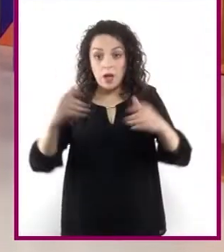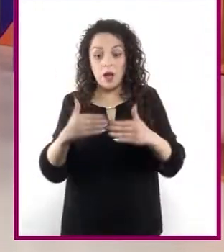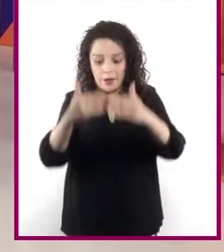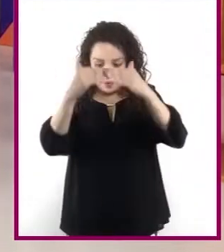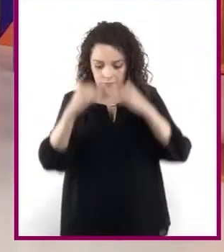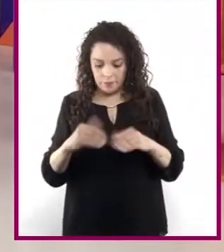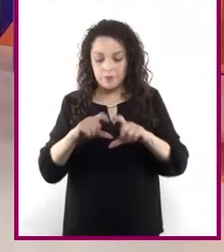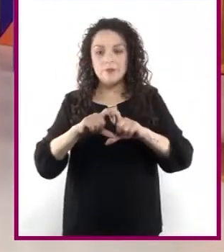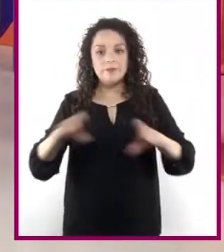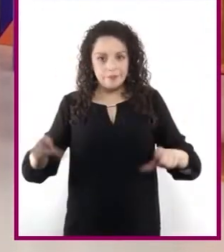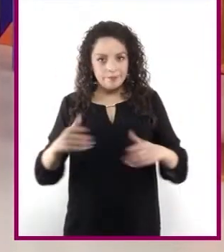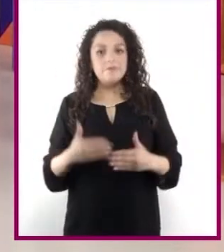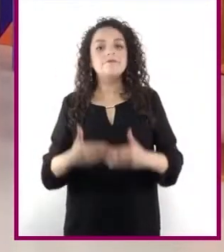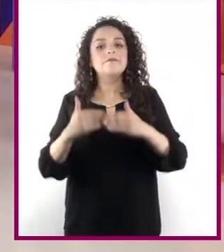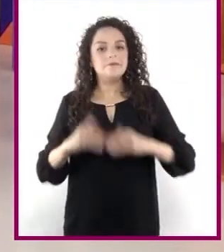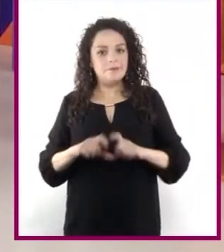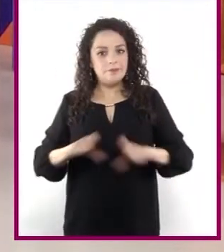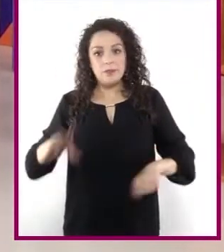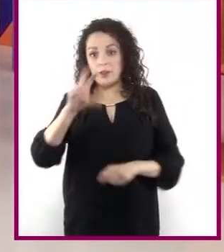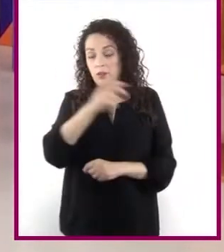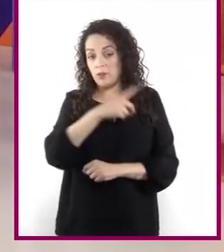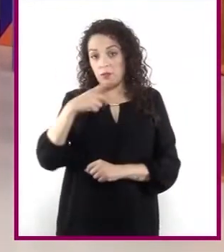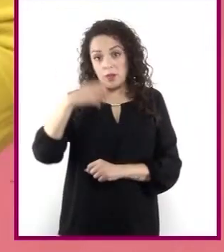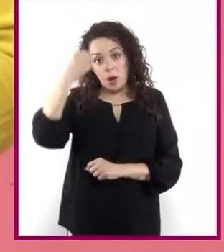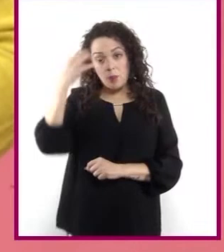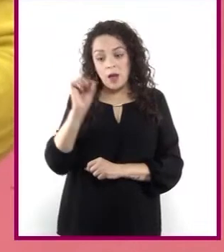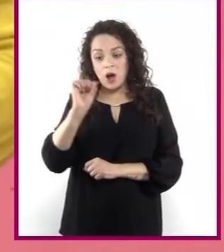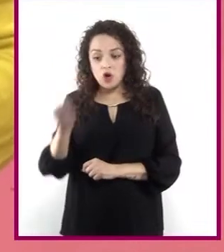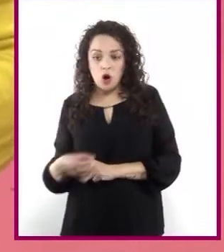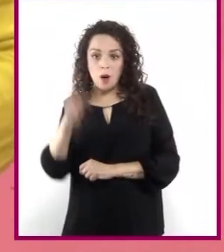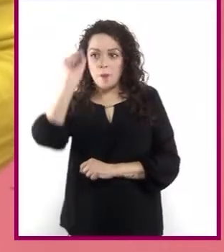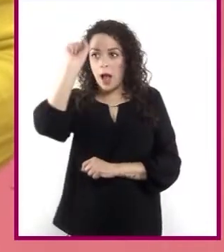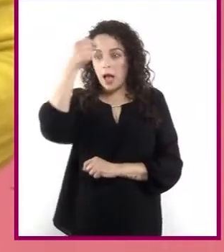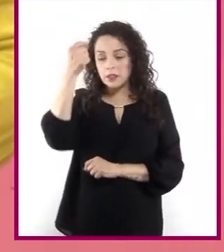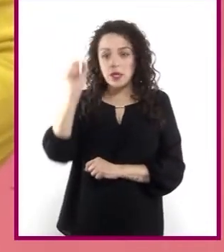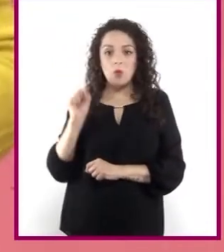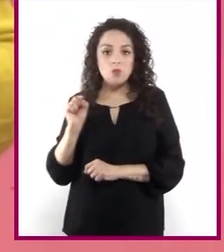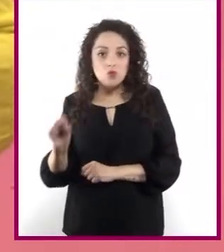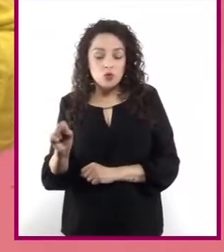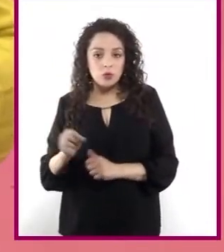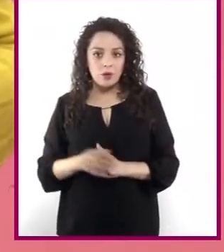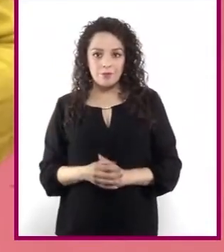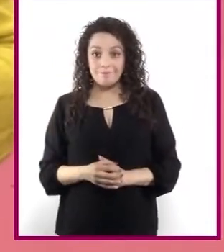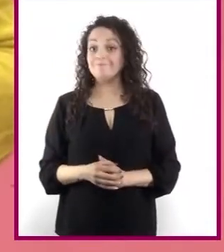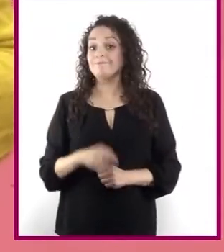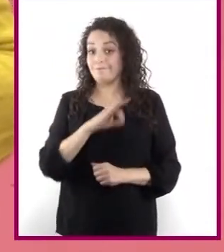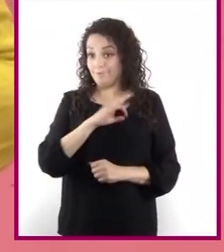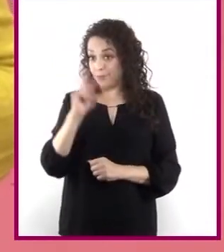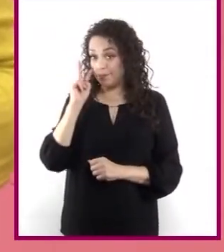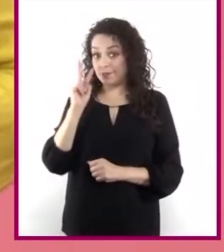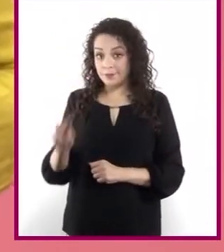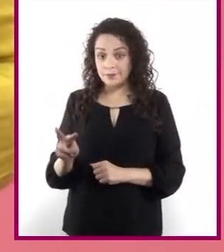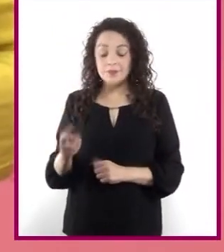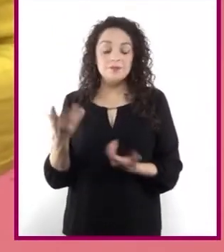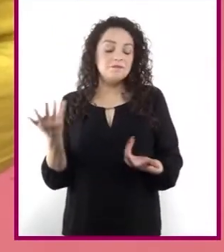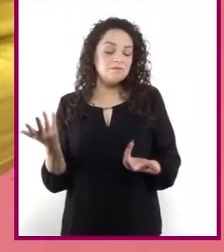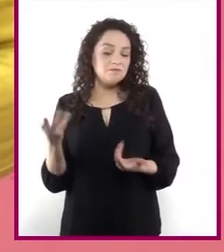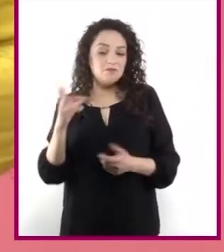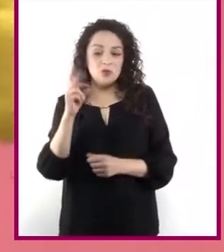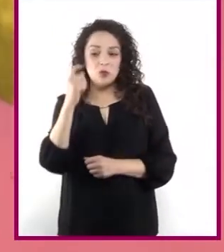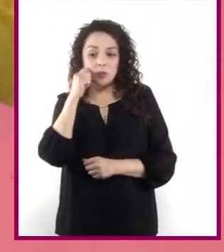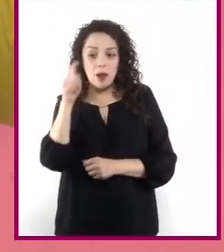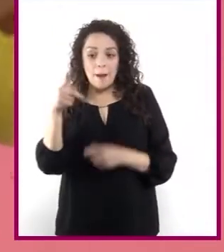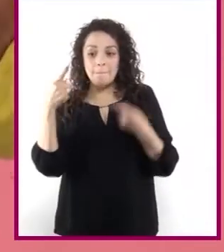no olvidando los signos de puntuación. En el cuento pudimos apreciar que a pesar de que